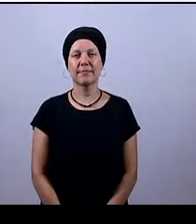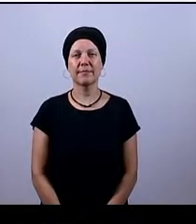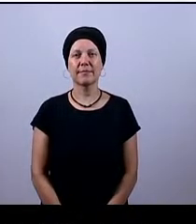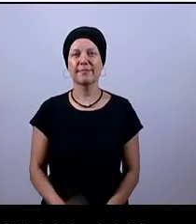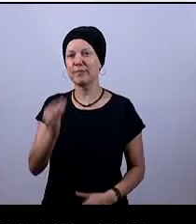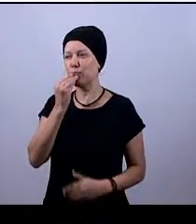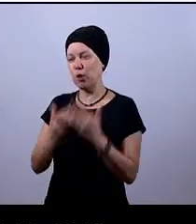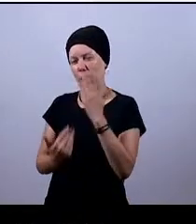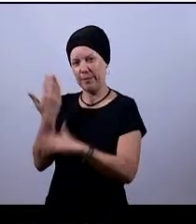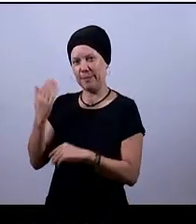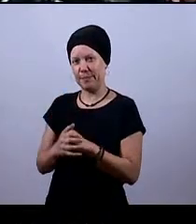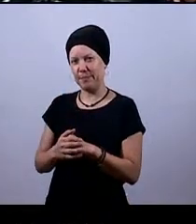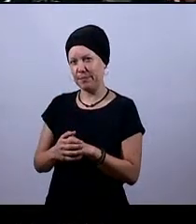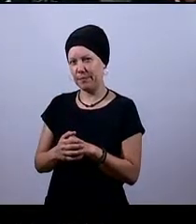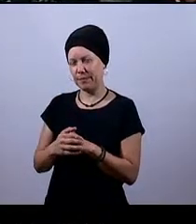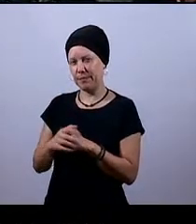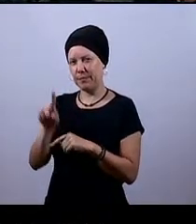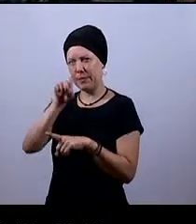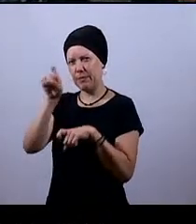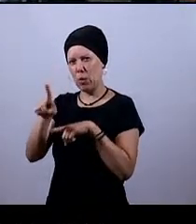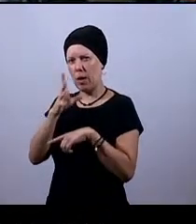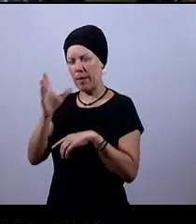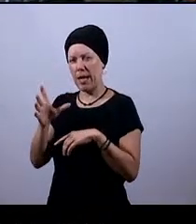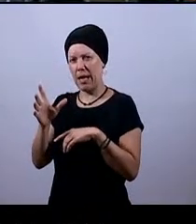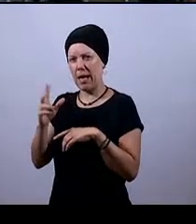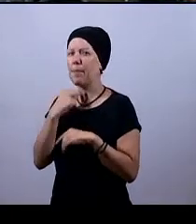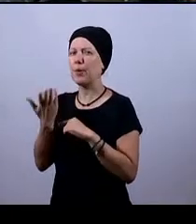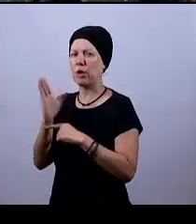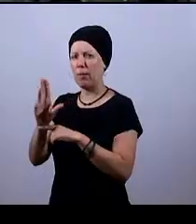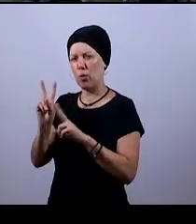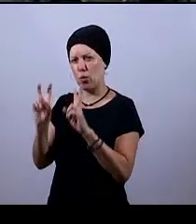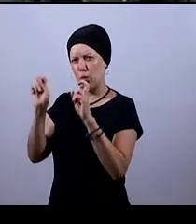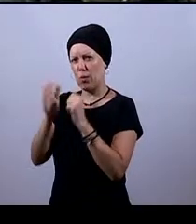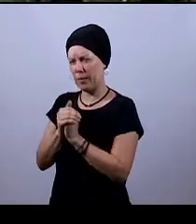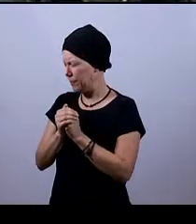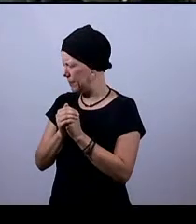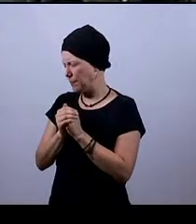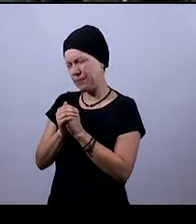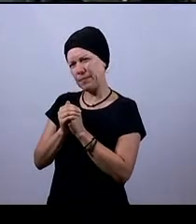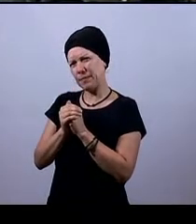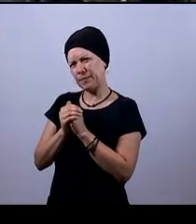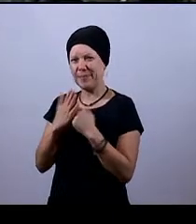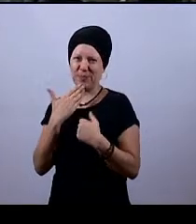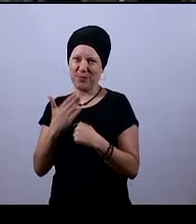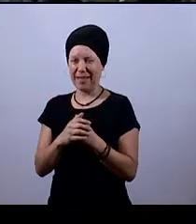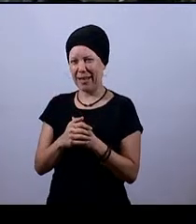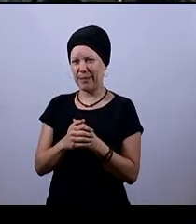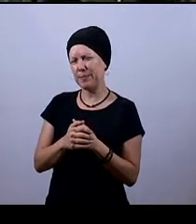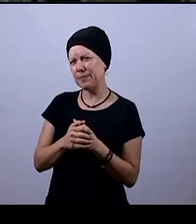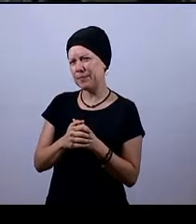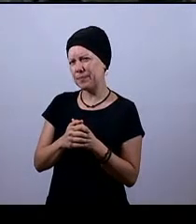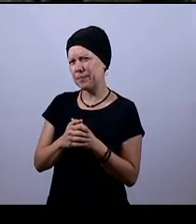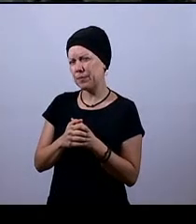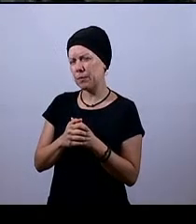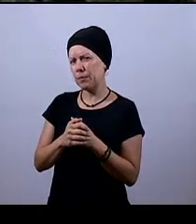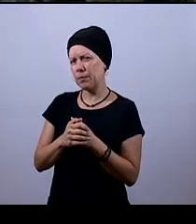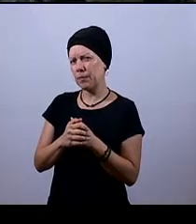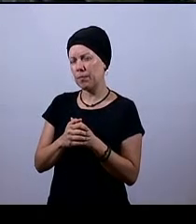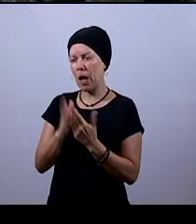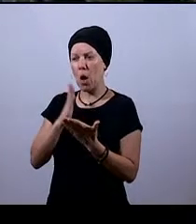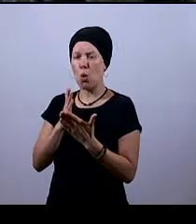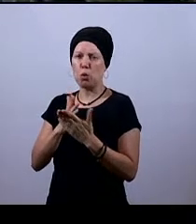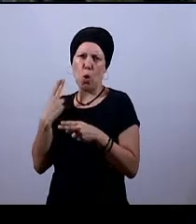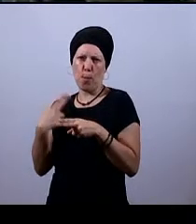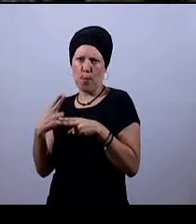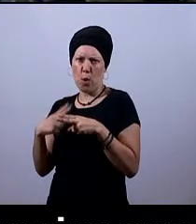Buenos días. Esta pregunta para la nueva consejera portavoz. La primera facilita, por ser la primera. Muchas gracias. Terminamos el curso político.